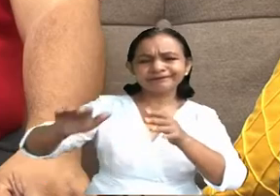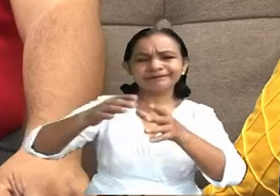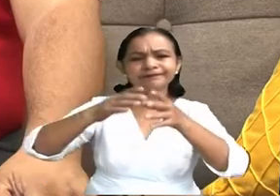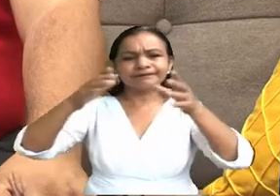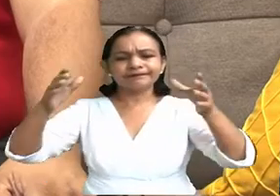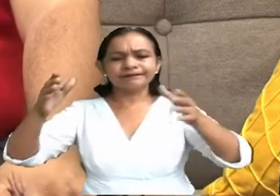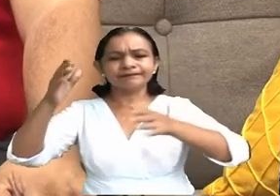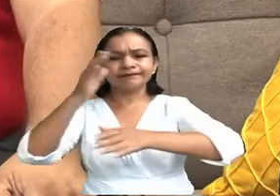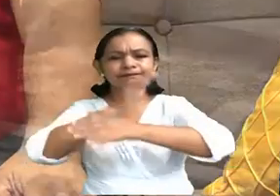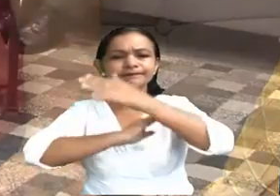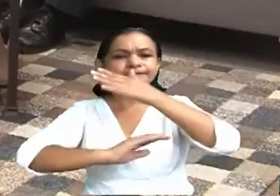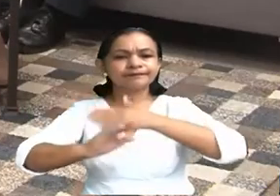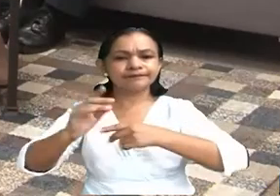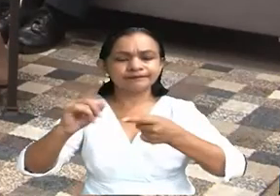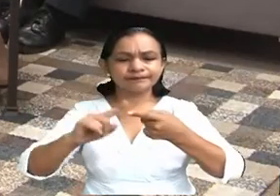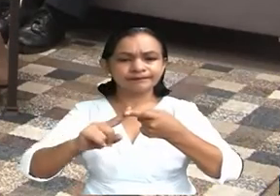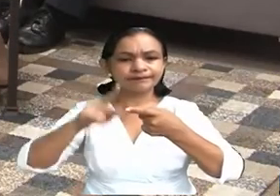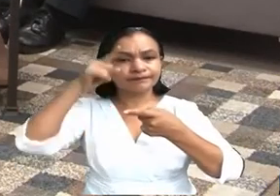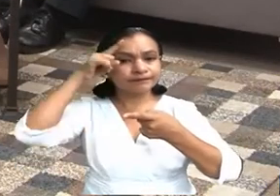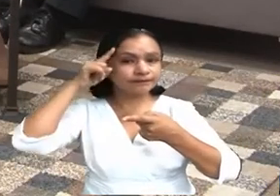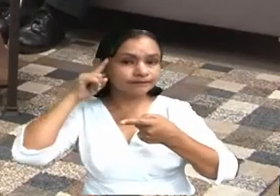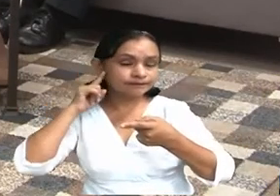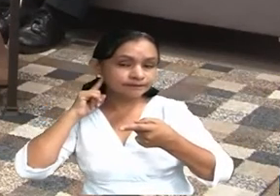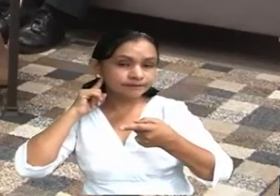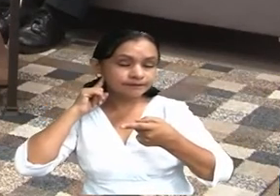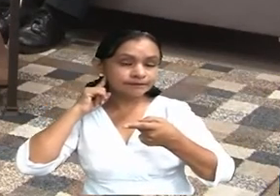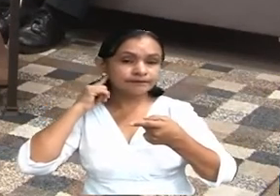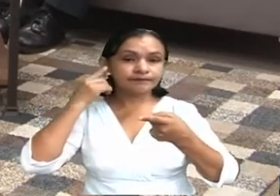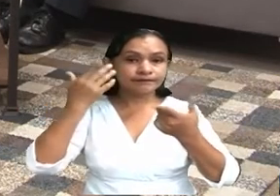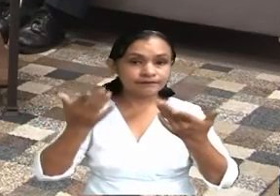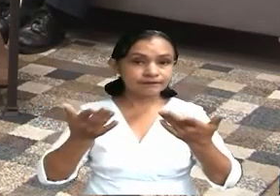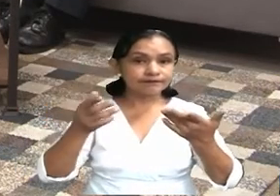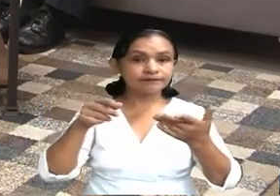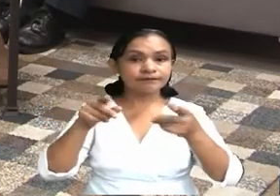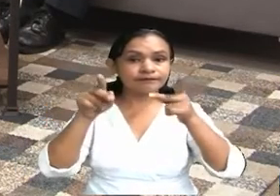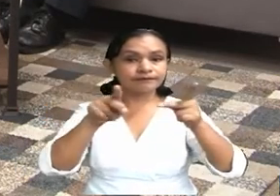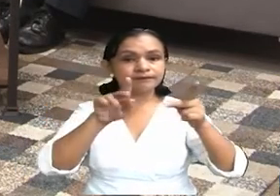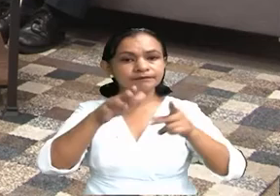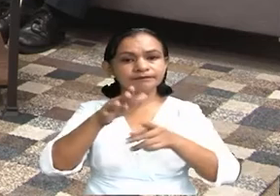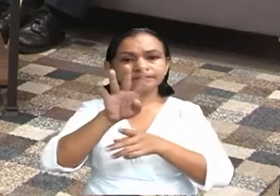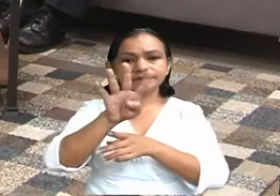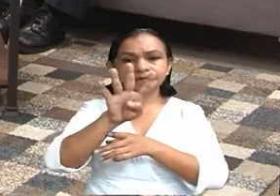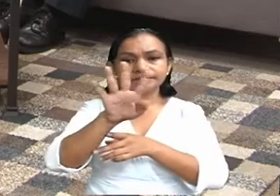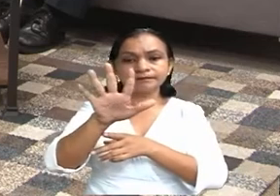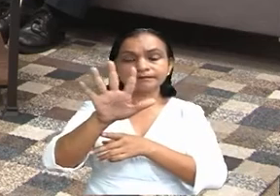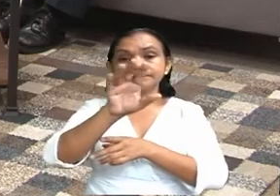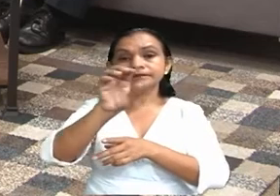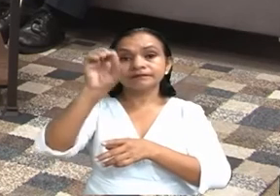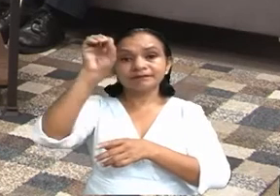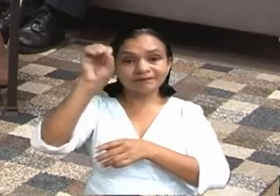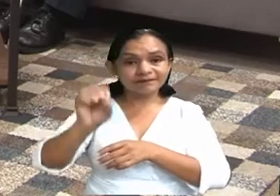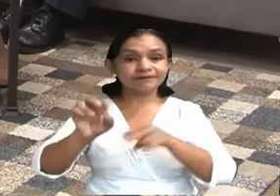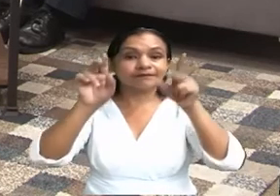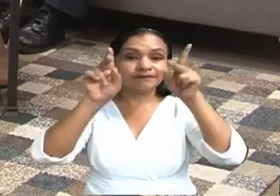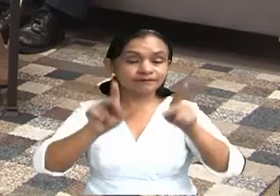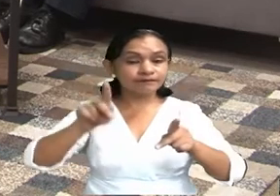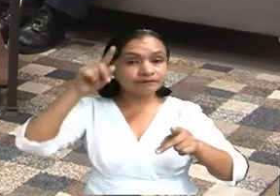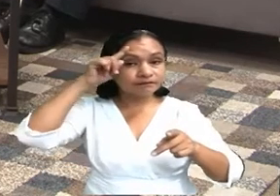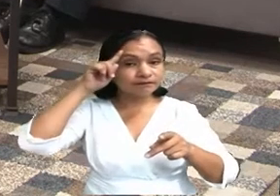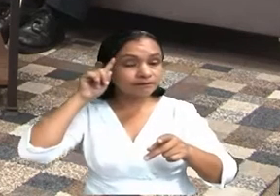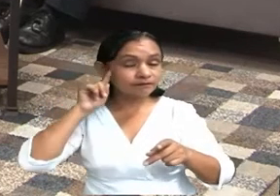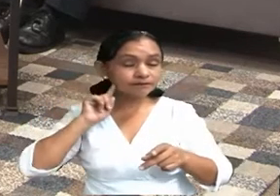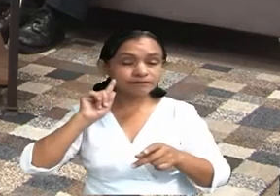las discapacidades mentales y cognitivas, ¿verdad?, que son aproximadamente el 45% de todo